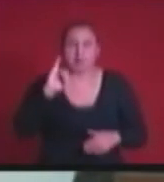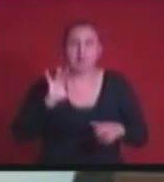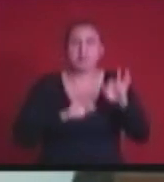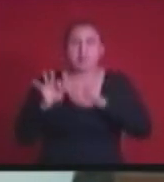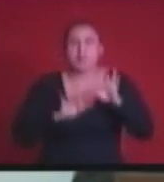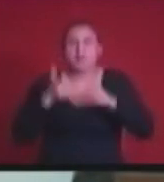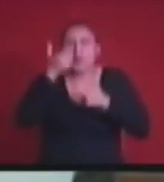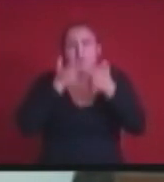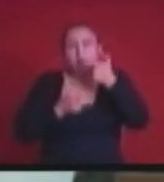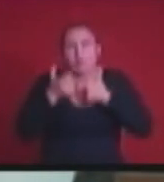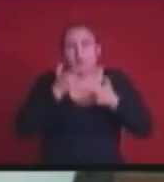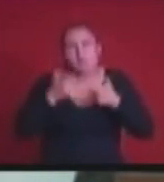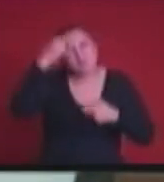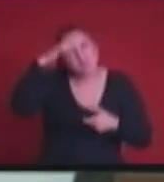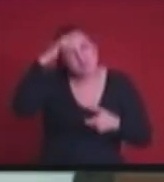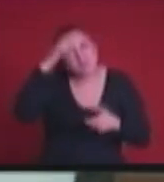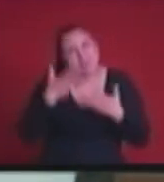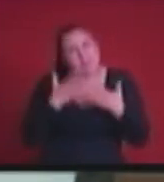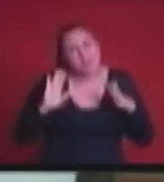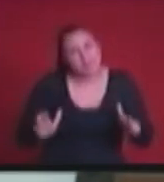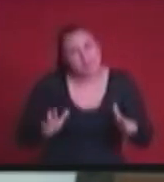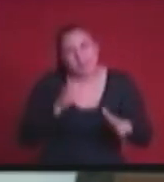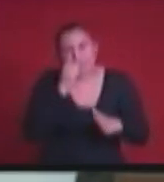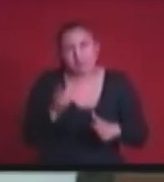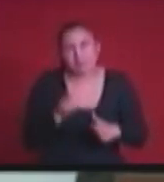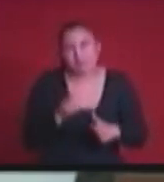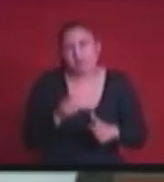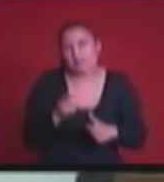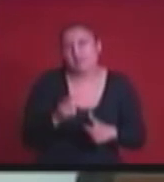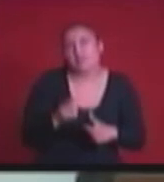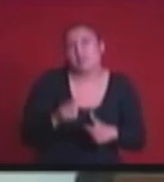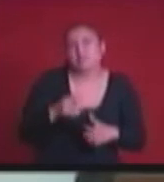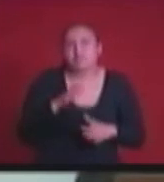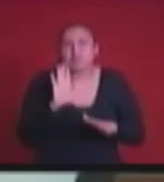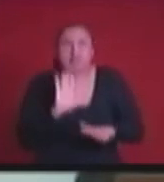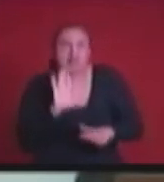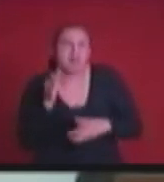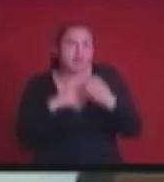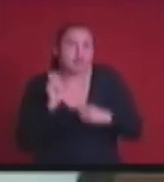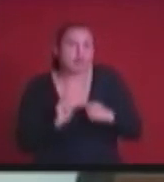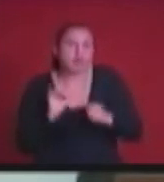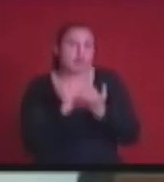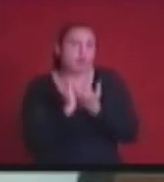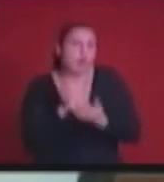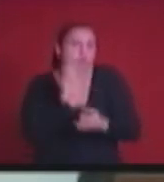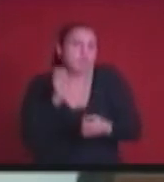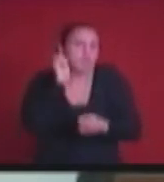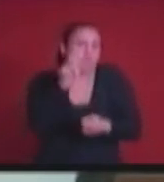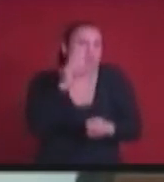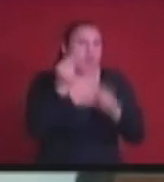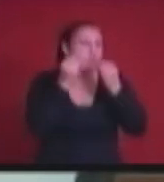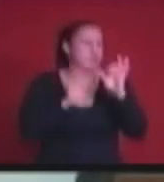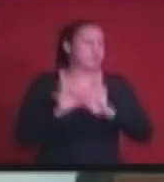empleo y de su experiencia en el área, pareciera que tiene fórmulas mágicas para que de la noche a la mañana crear miles